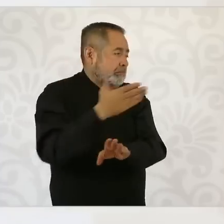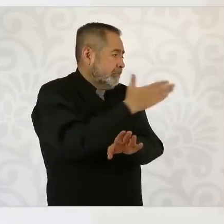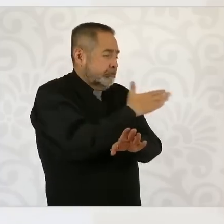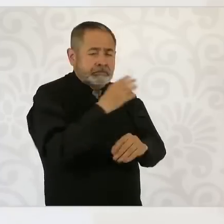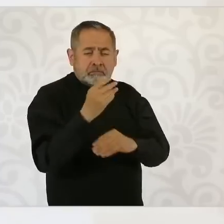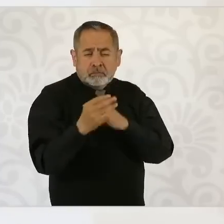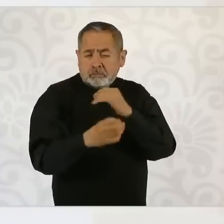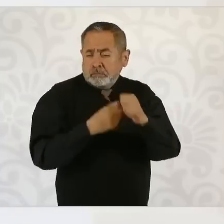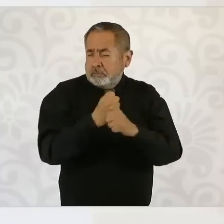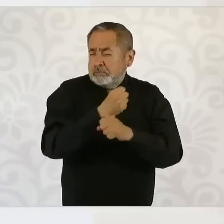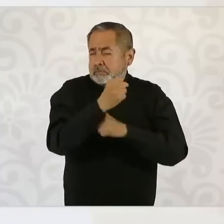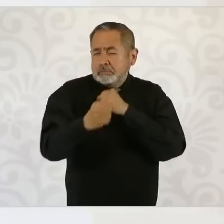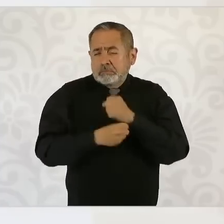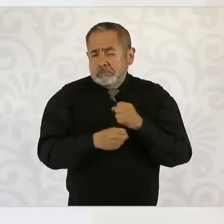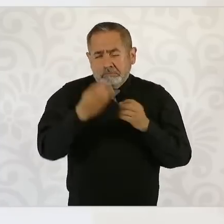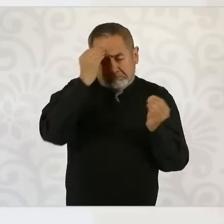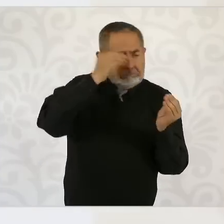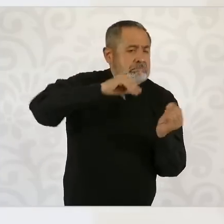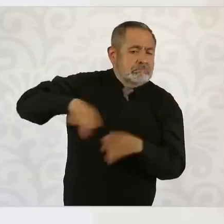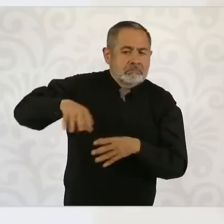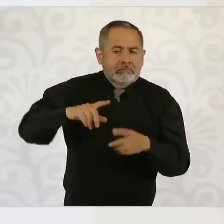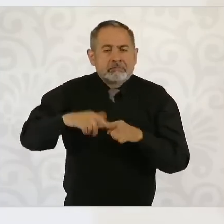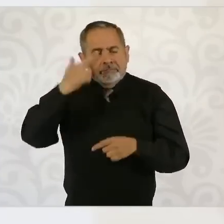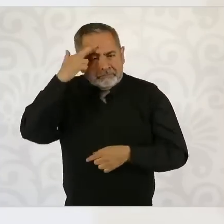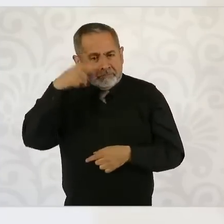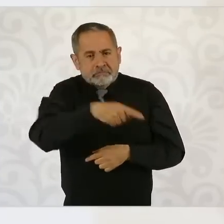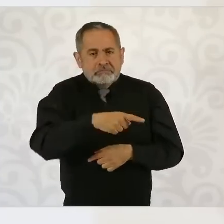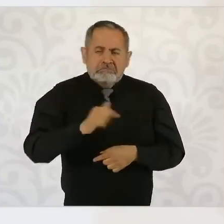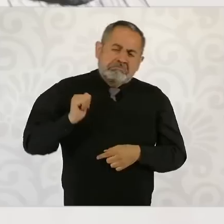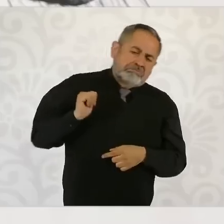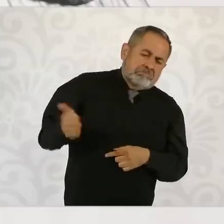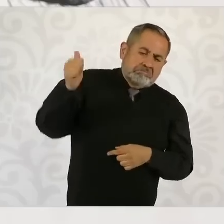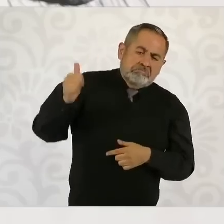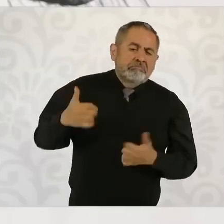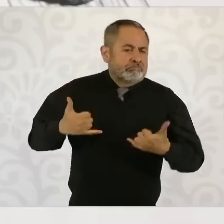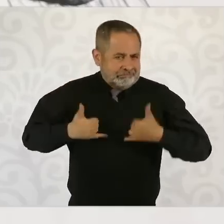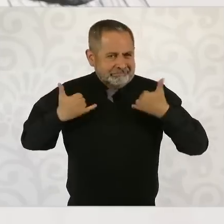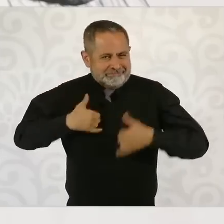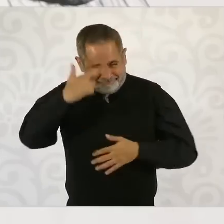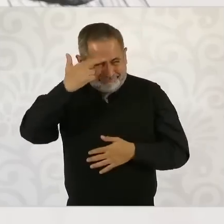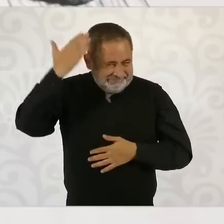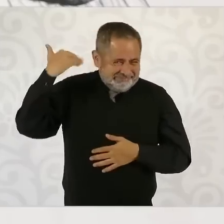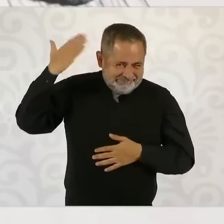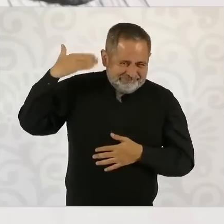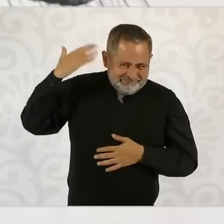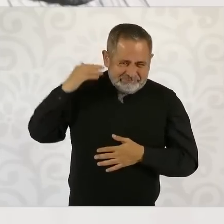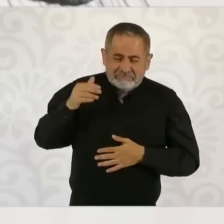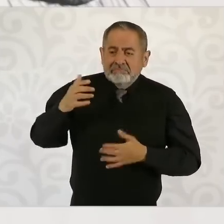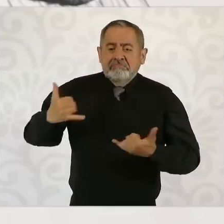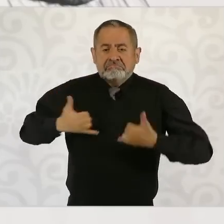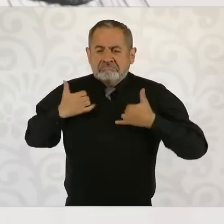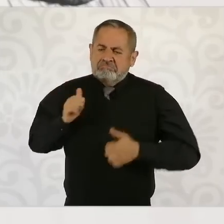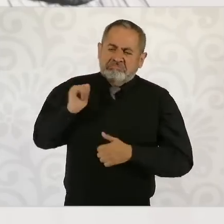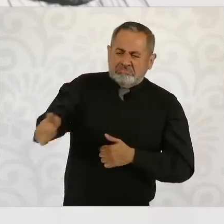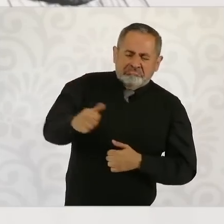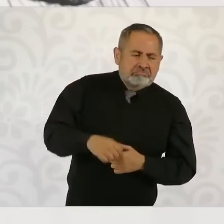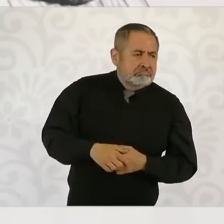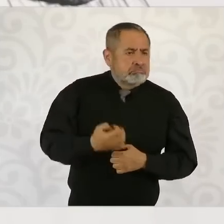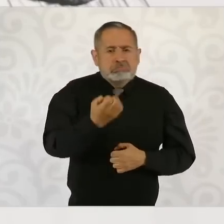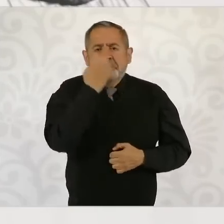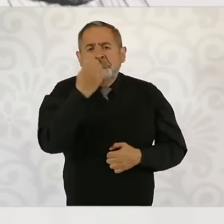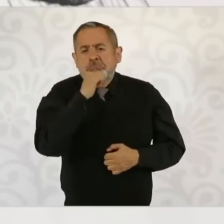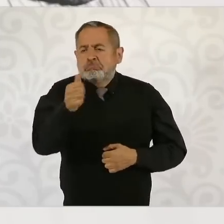del periodo neoliberal, si algo ocurrió fue el abandono de los jóvenes. No se crearon nuevas escuelas